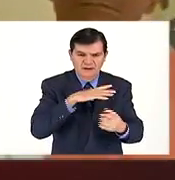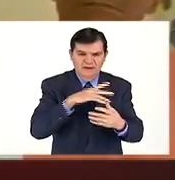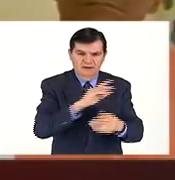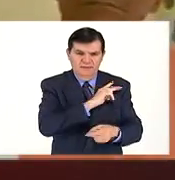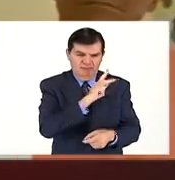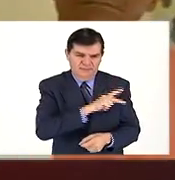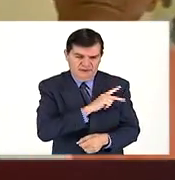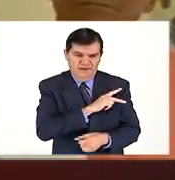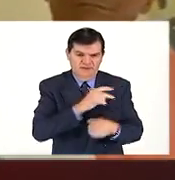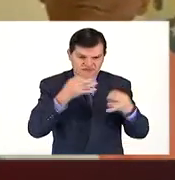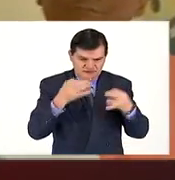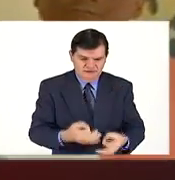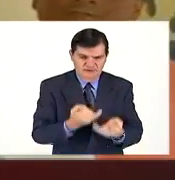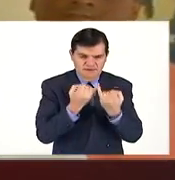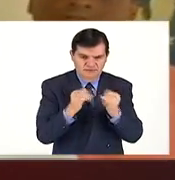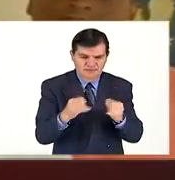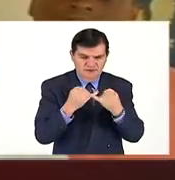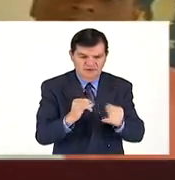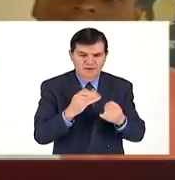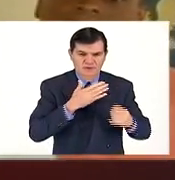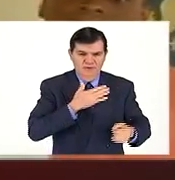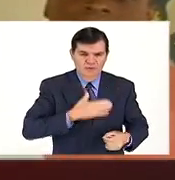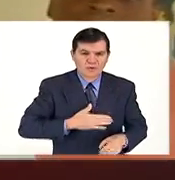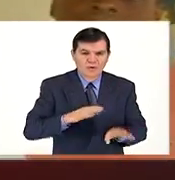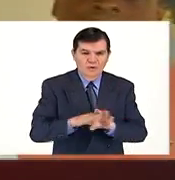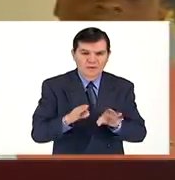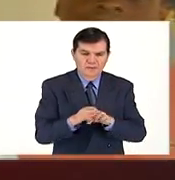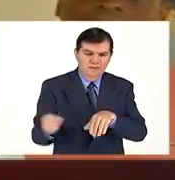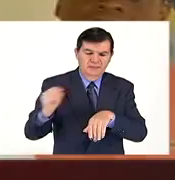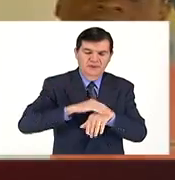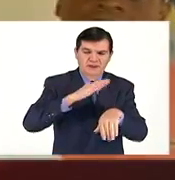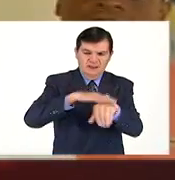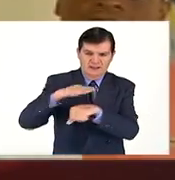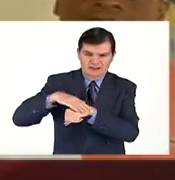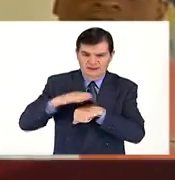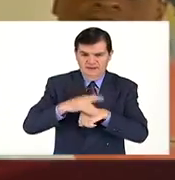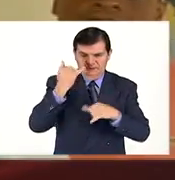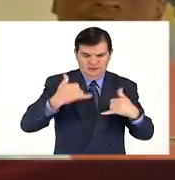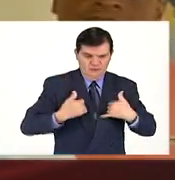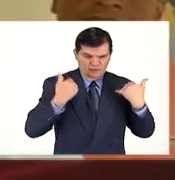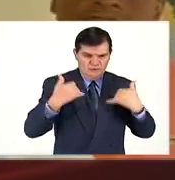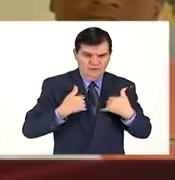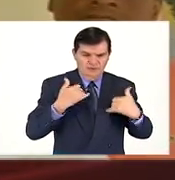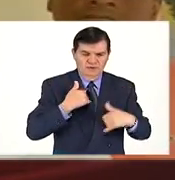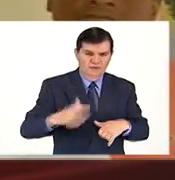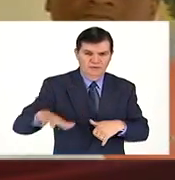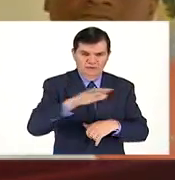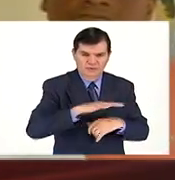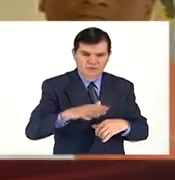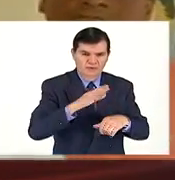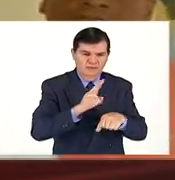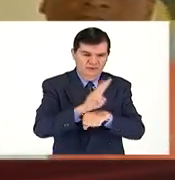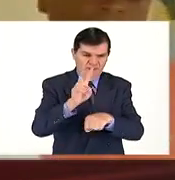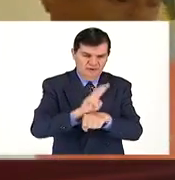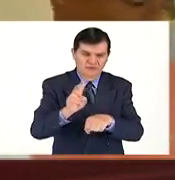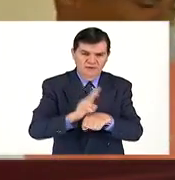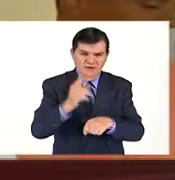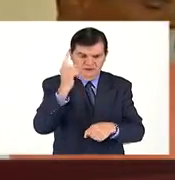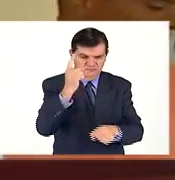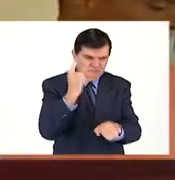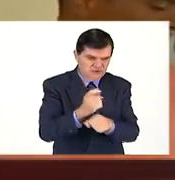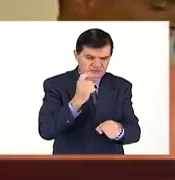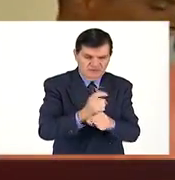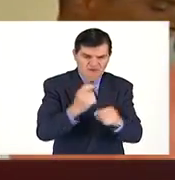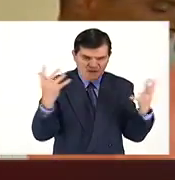patria soberana, una patria independiente y un llamado principalmente a la juventud venezolana, que sea la